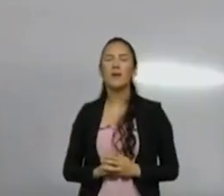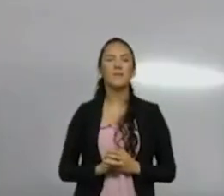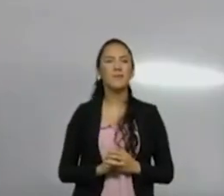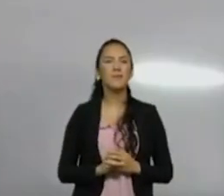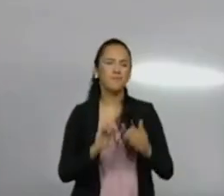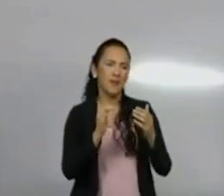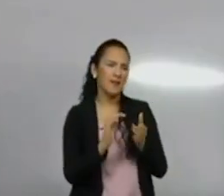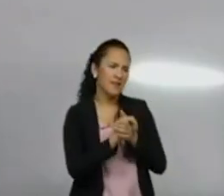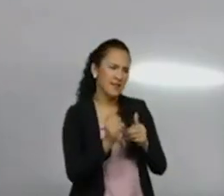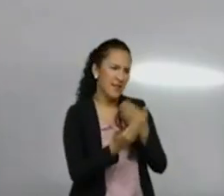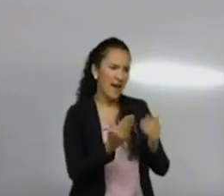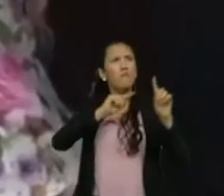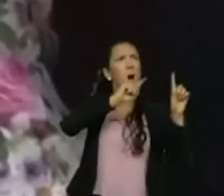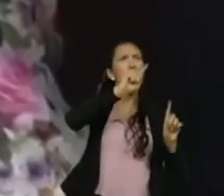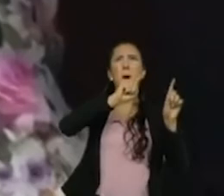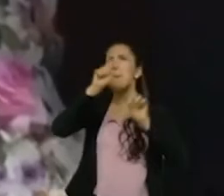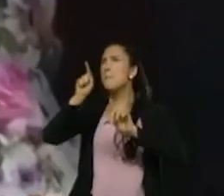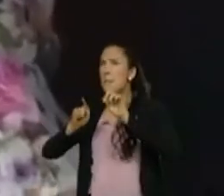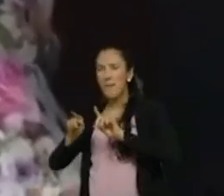por los mismos casos, seguramente por los que uno ha pasado.